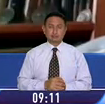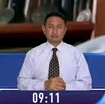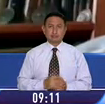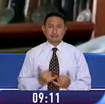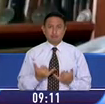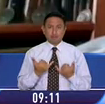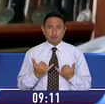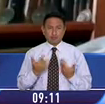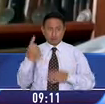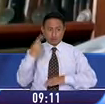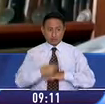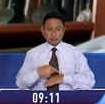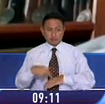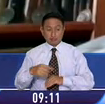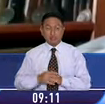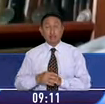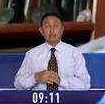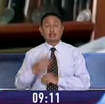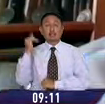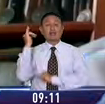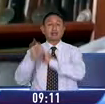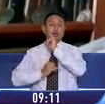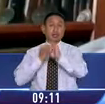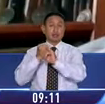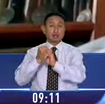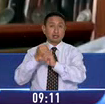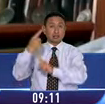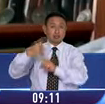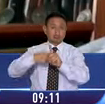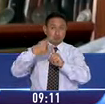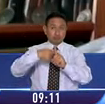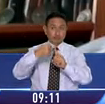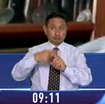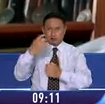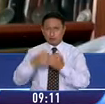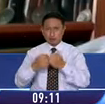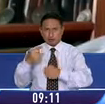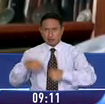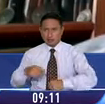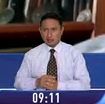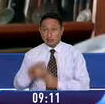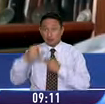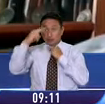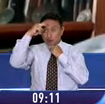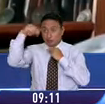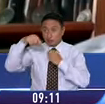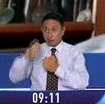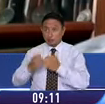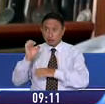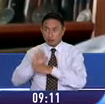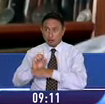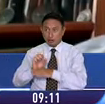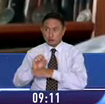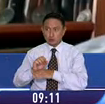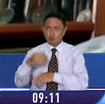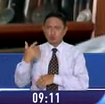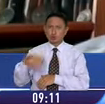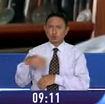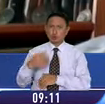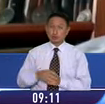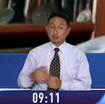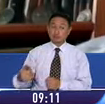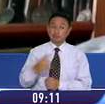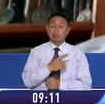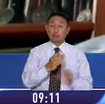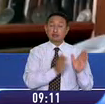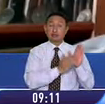día los mercados comienzan a verse afectados y asumir la noticia de la incertidumbre en el Ecuador. Y eso se ve